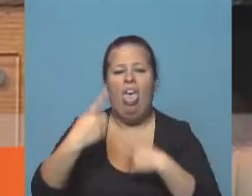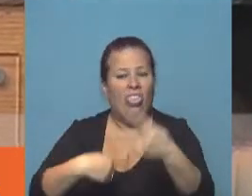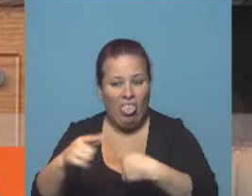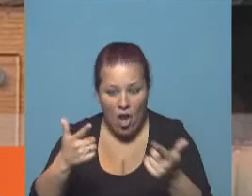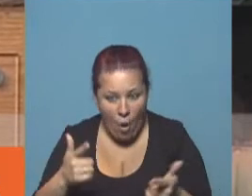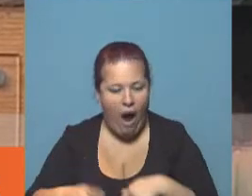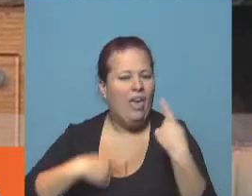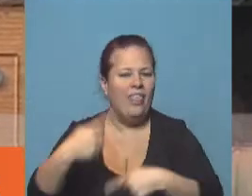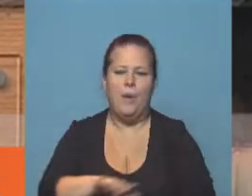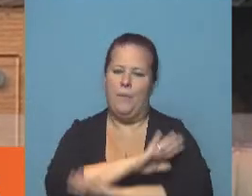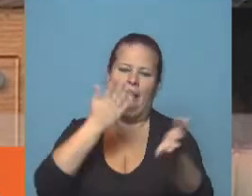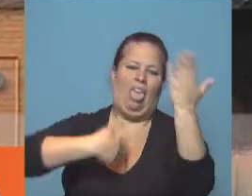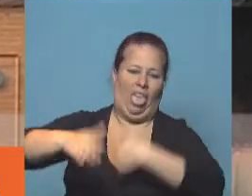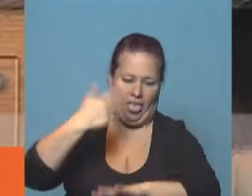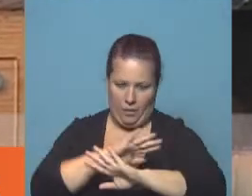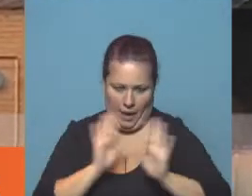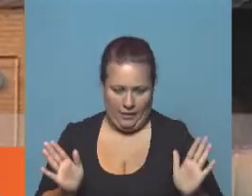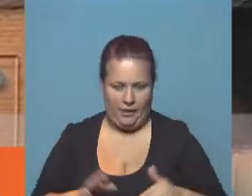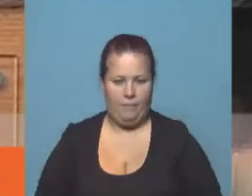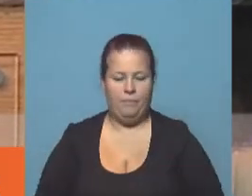dilaciones, sin mayores excusas.